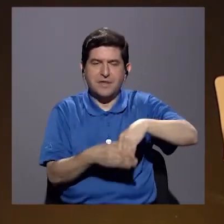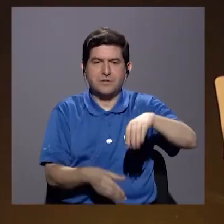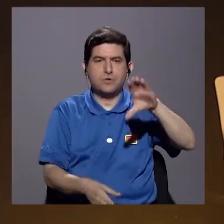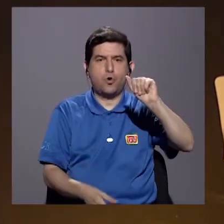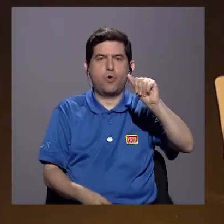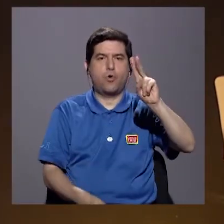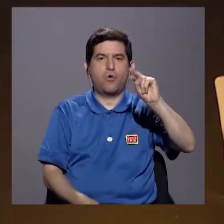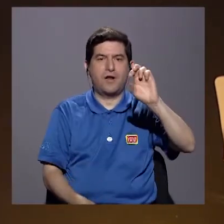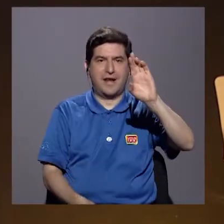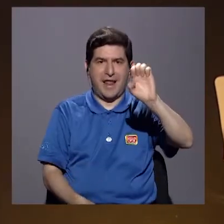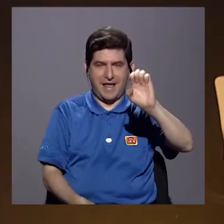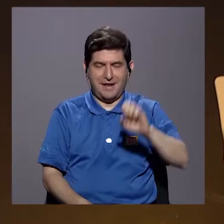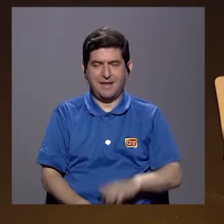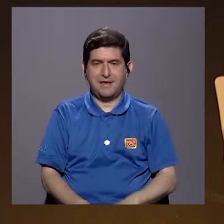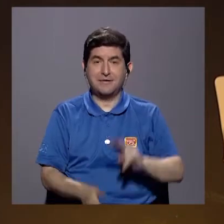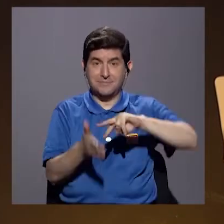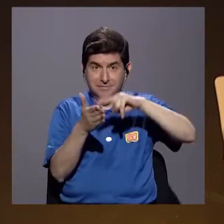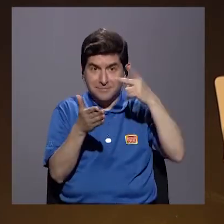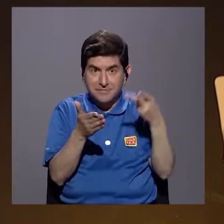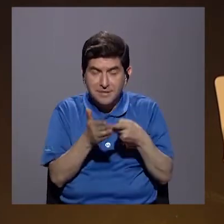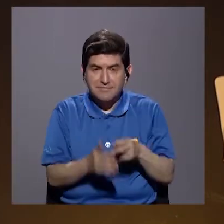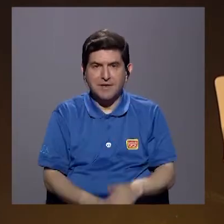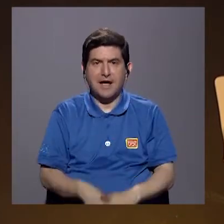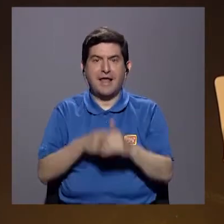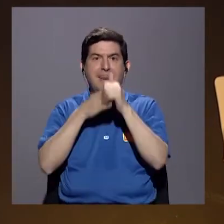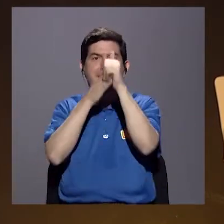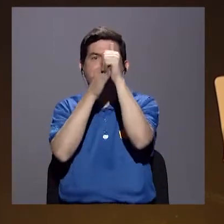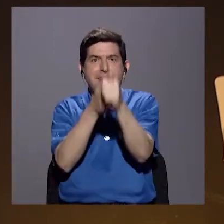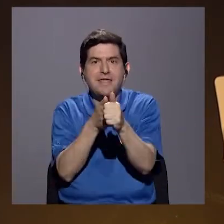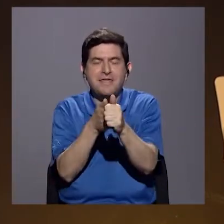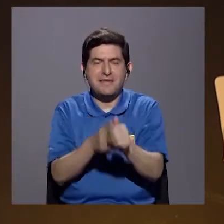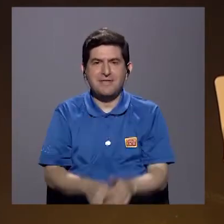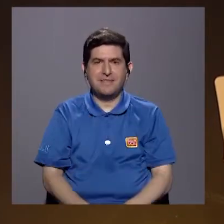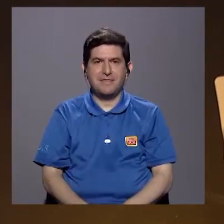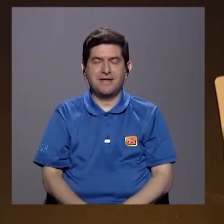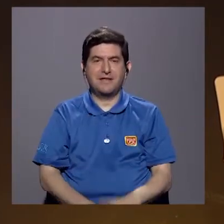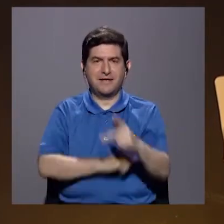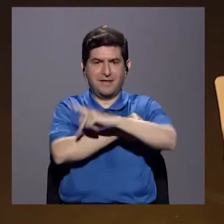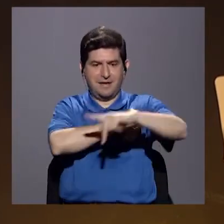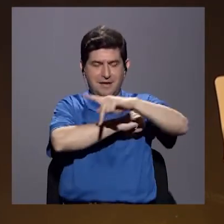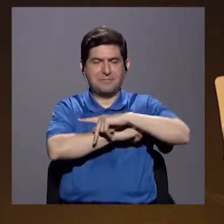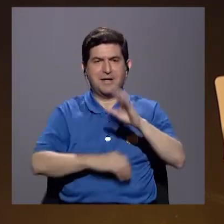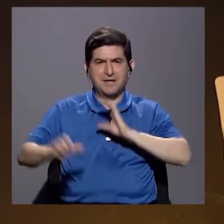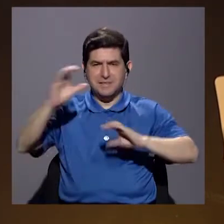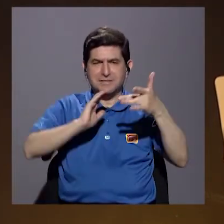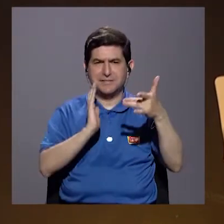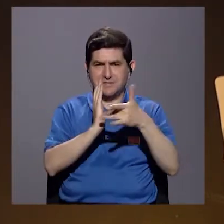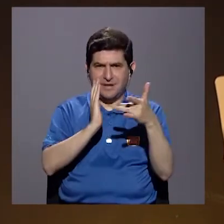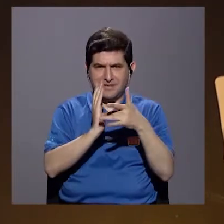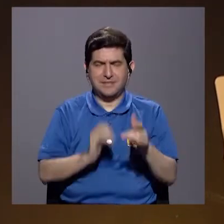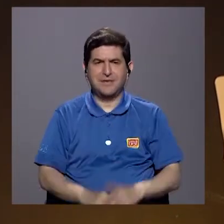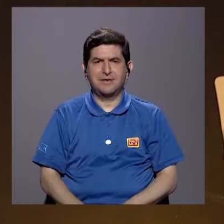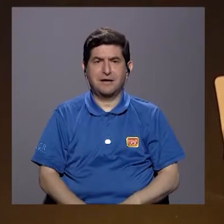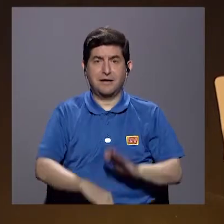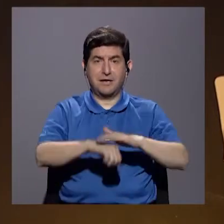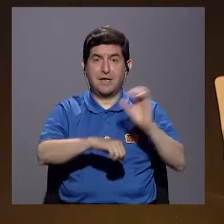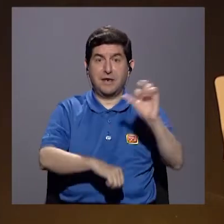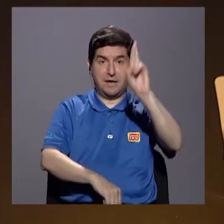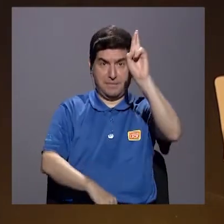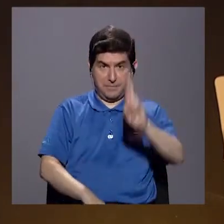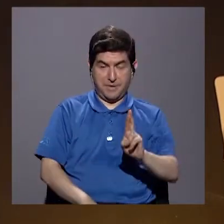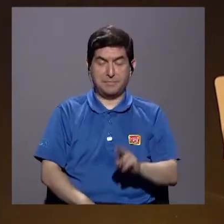CONARE, se está convirtiendo en la vanguardia de nuestro país en ciencia y tecnología. Eso es lo que hace a Costa Rica